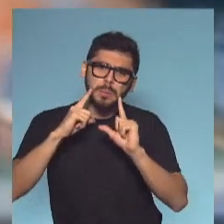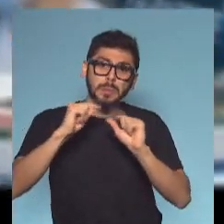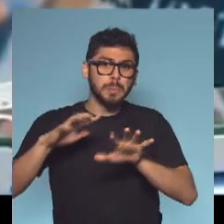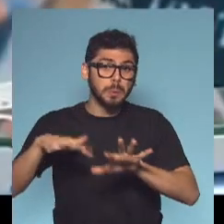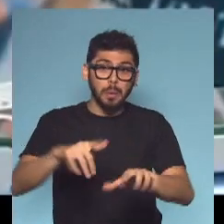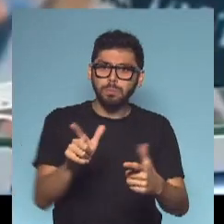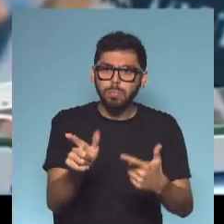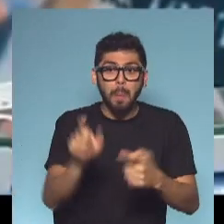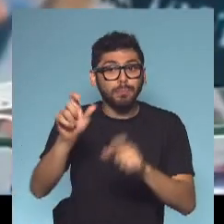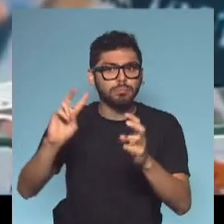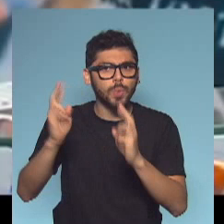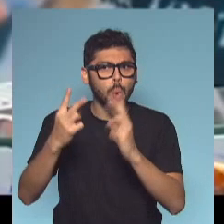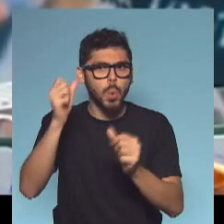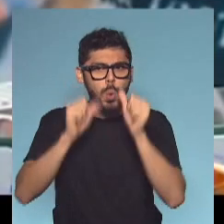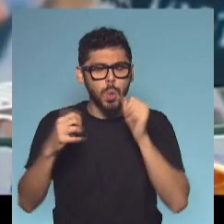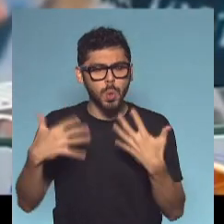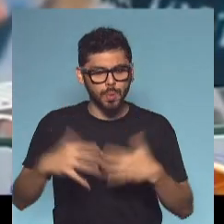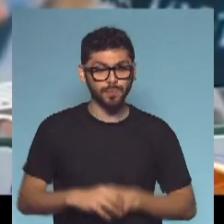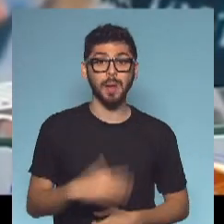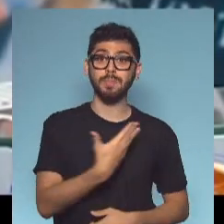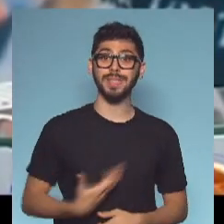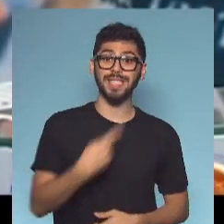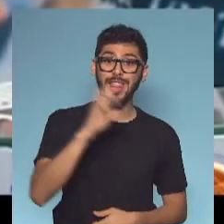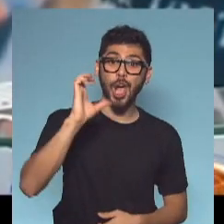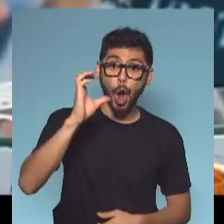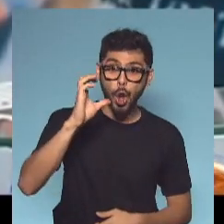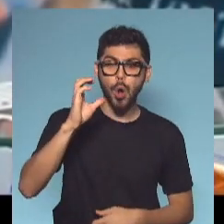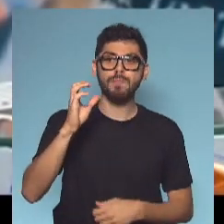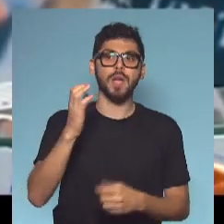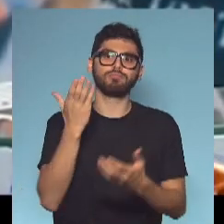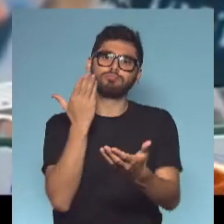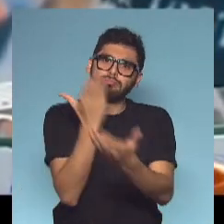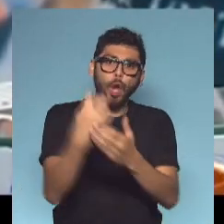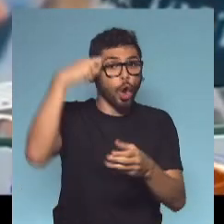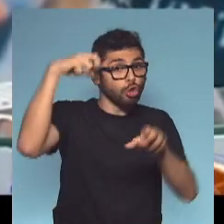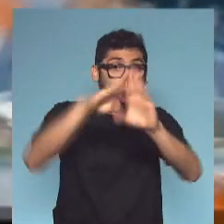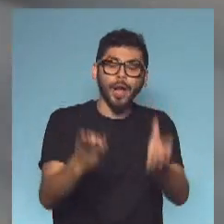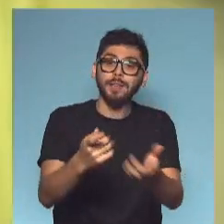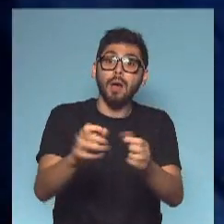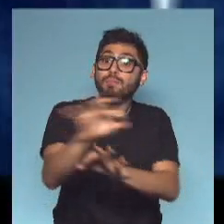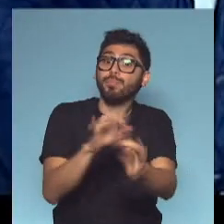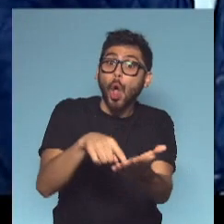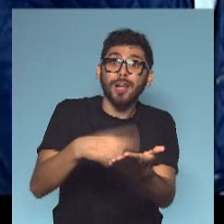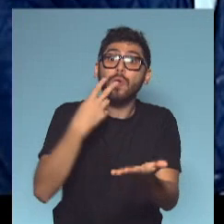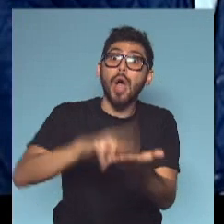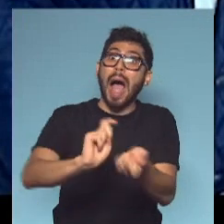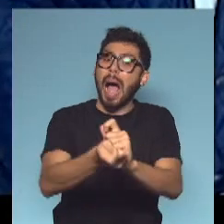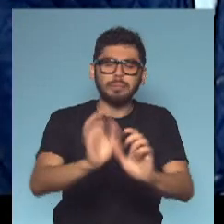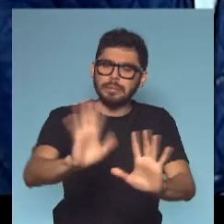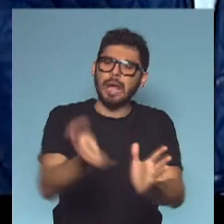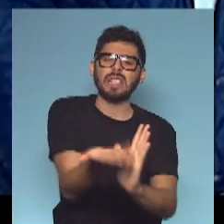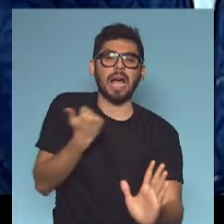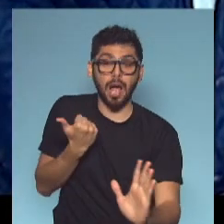personas. El presidente de Colombia, Iván Duque, solicita al Congreso retirar el proyecto de reforma tributaria. Le solicito